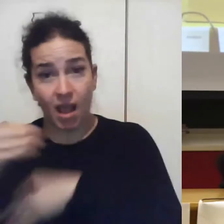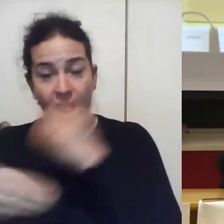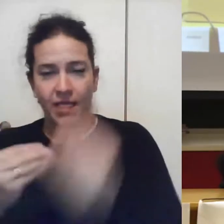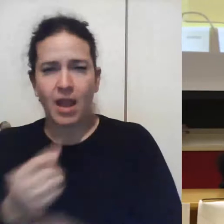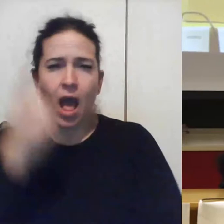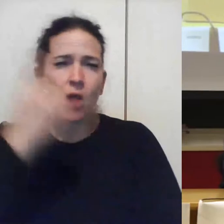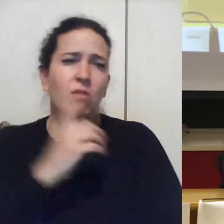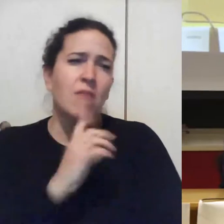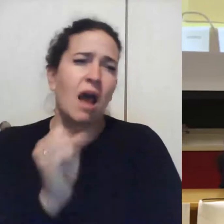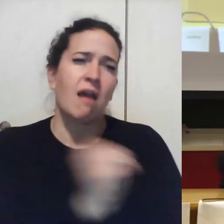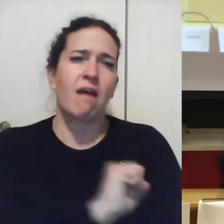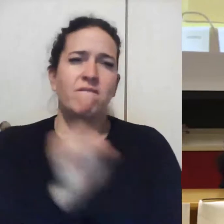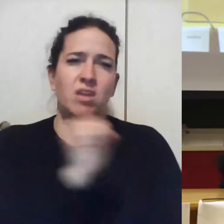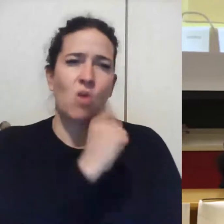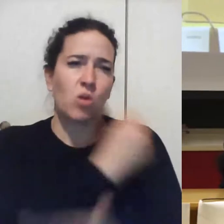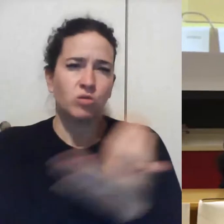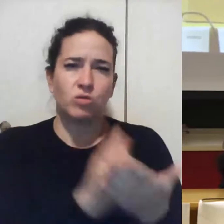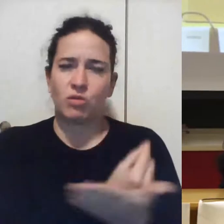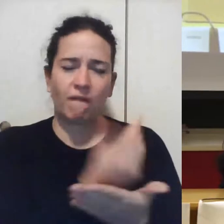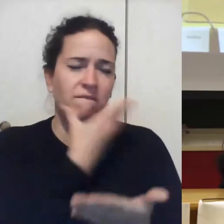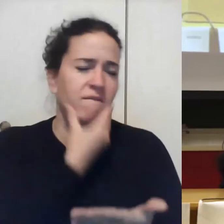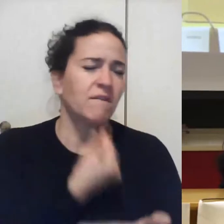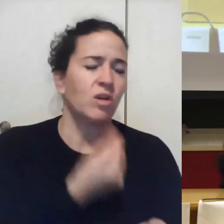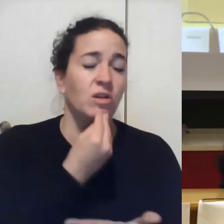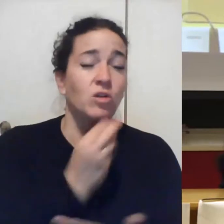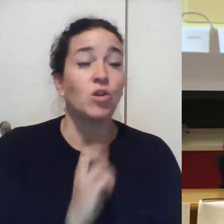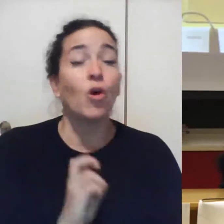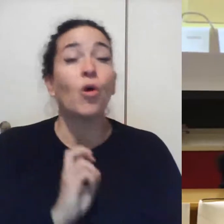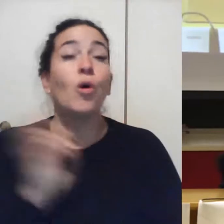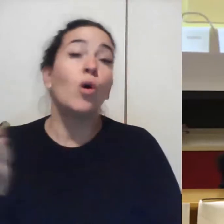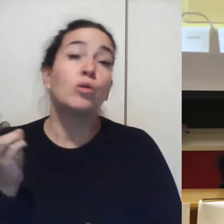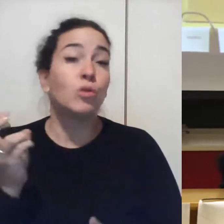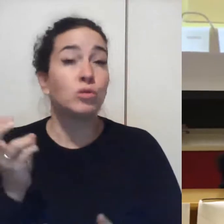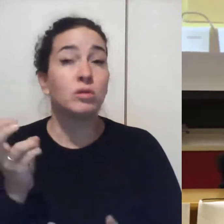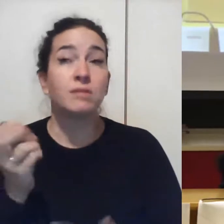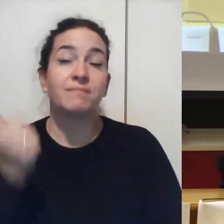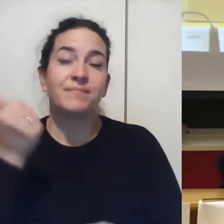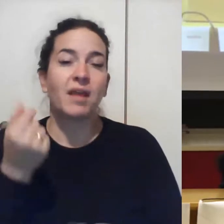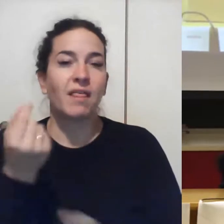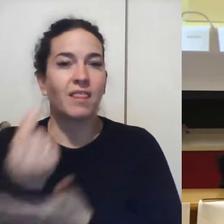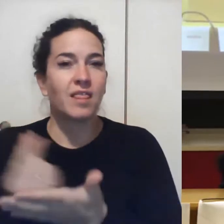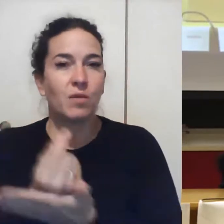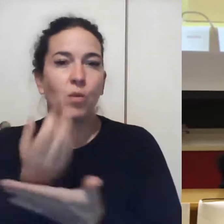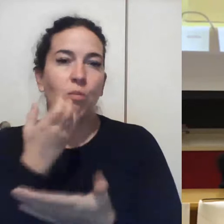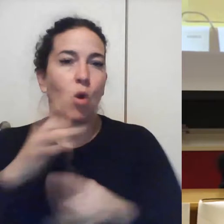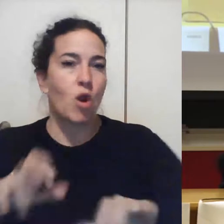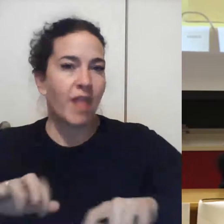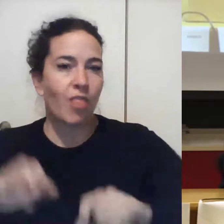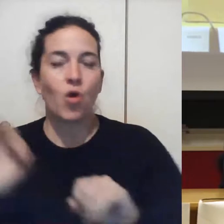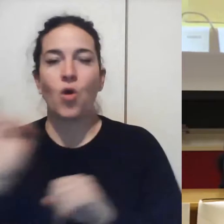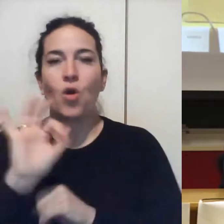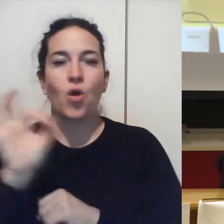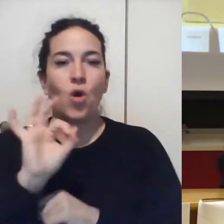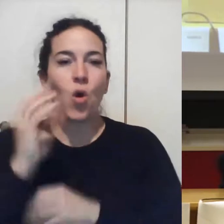maravillosos, y otros, sin embargo, bueno, pues se basaron más en dibujo a través del ordenador,